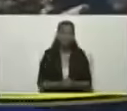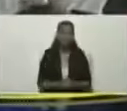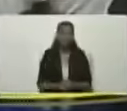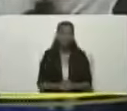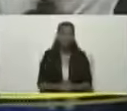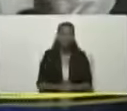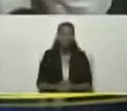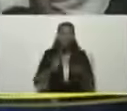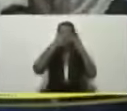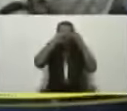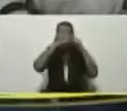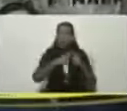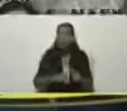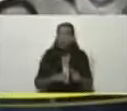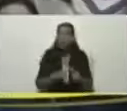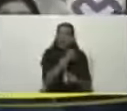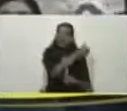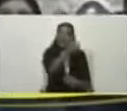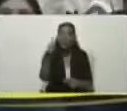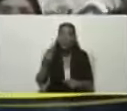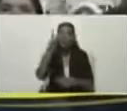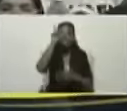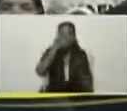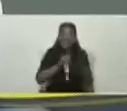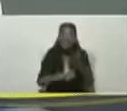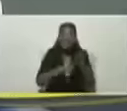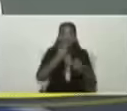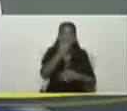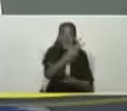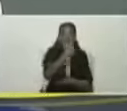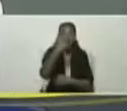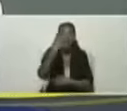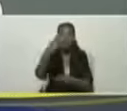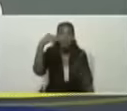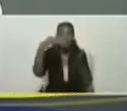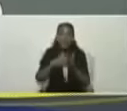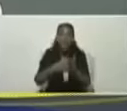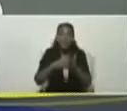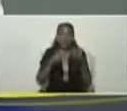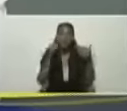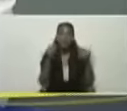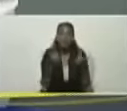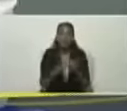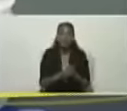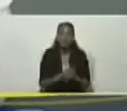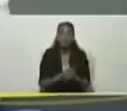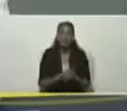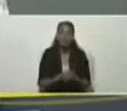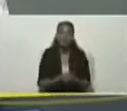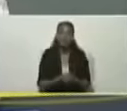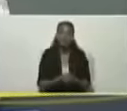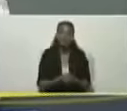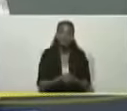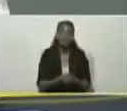por un monto de 131 millones de dólares.